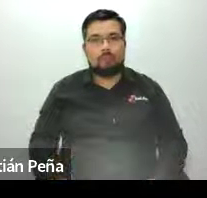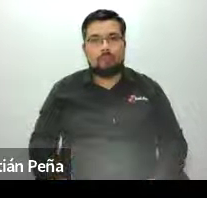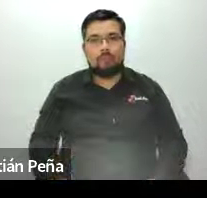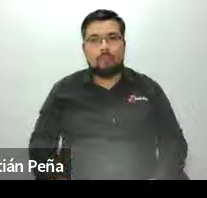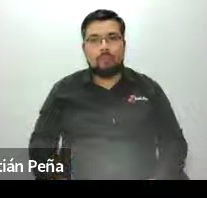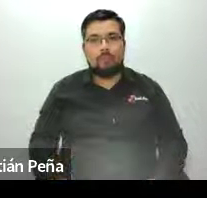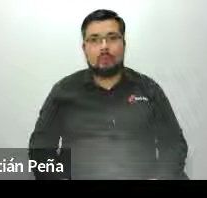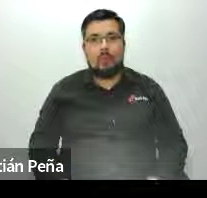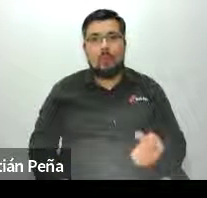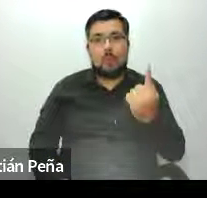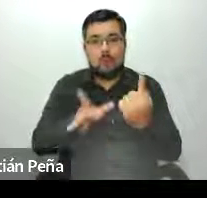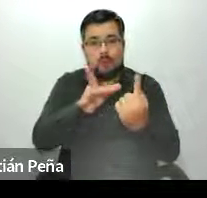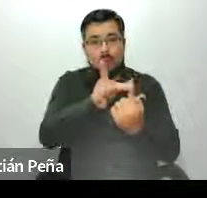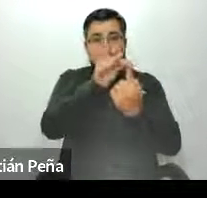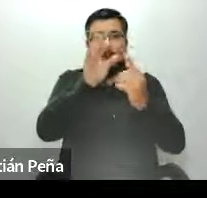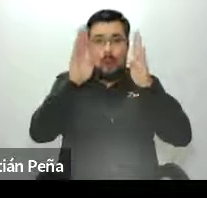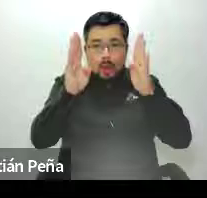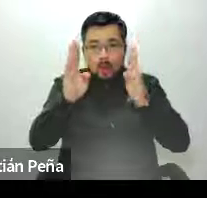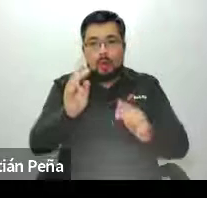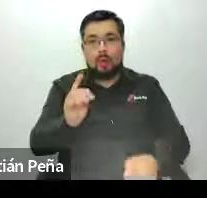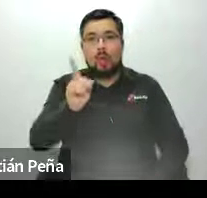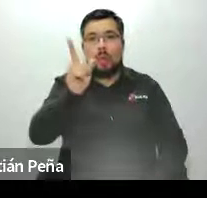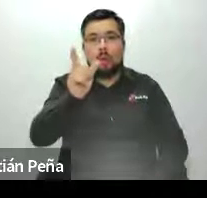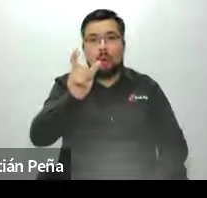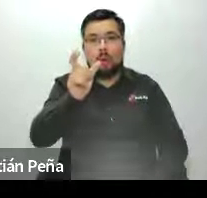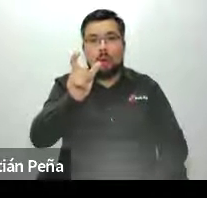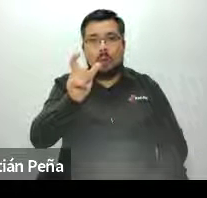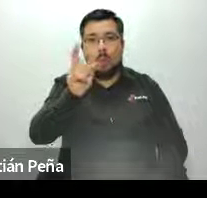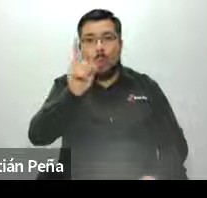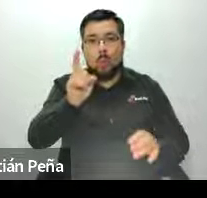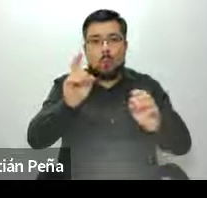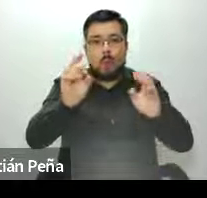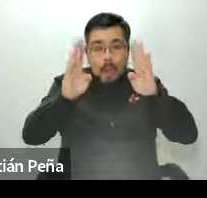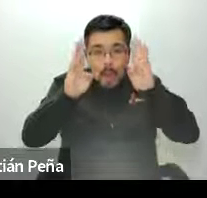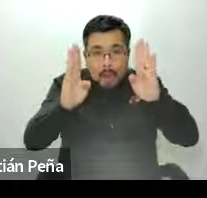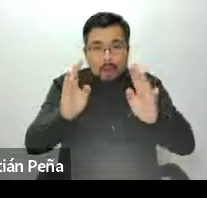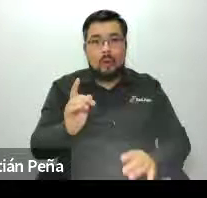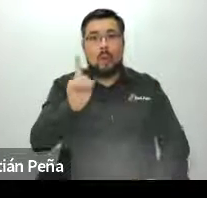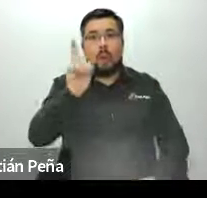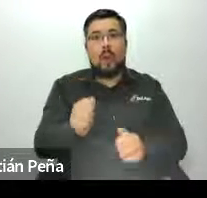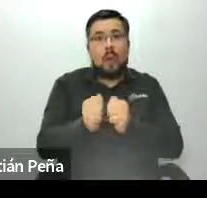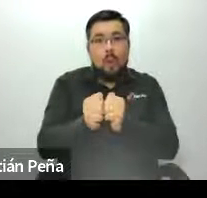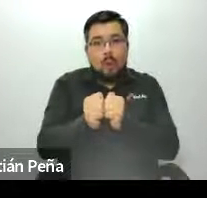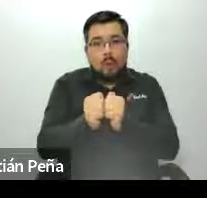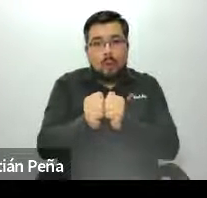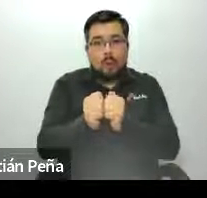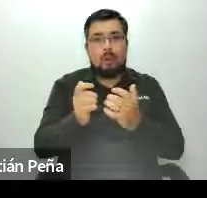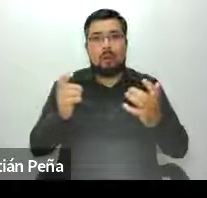¿no? Que dice, supe que un colega que trabaja en la escuela especial incorporó las progresiones espirales en su evaluación docente y le fue mal por